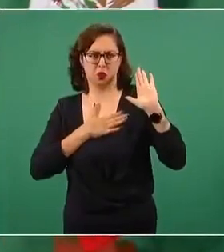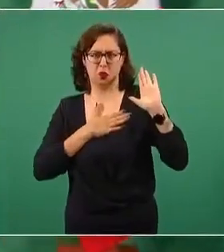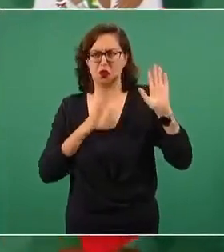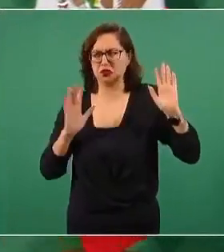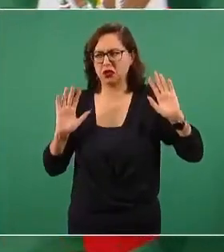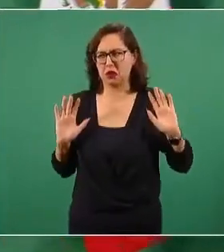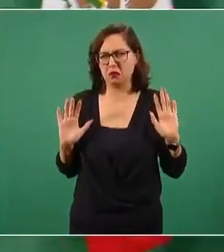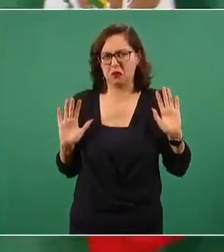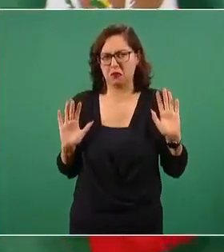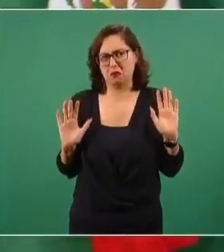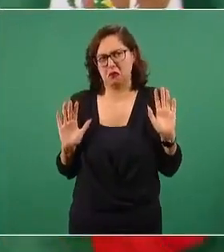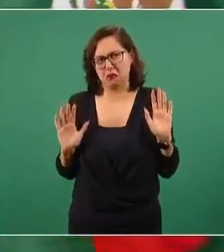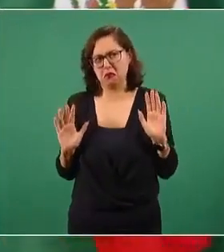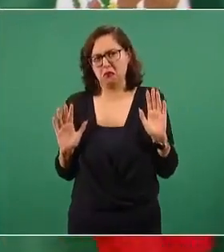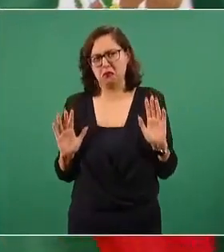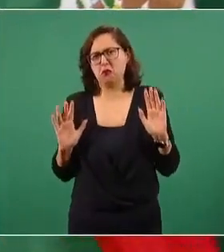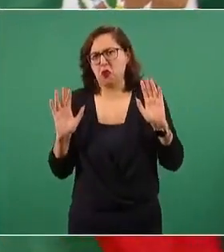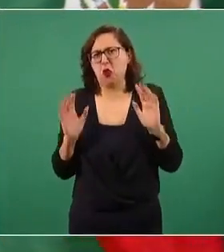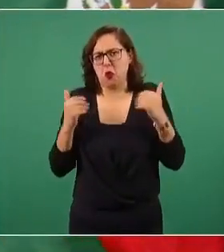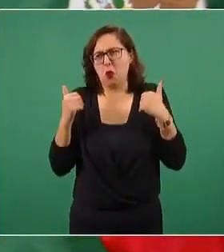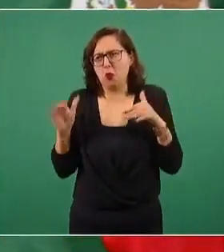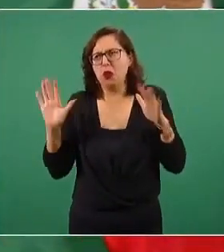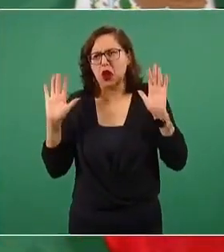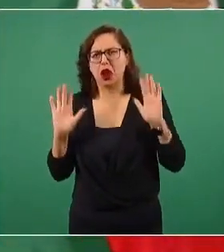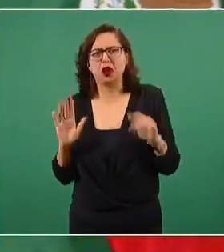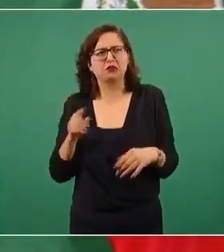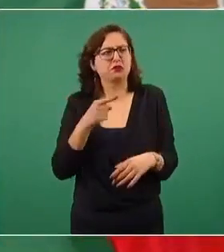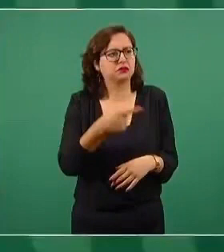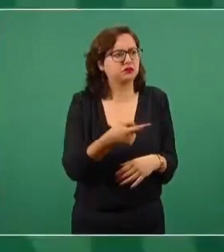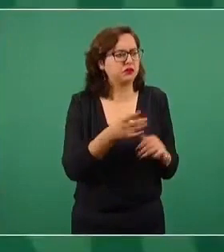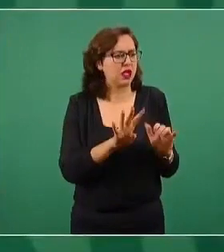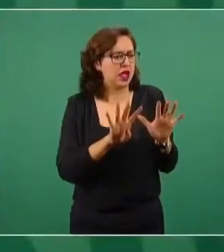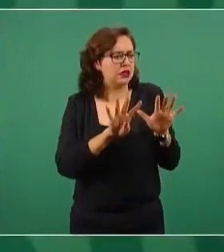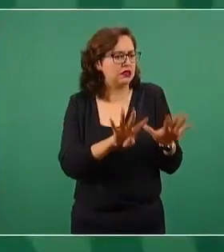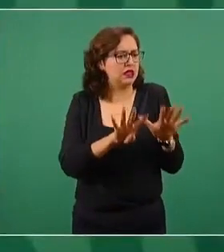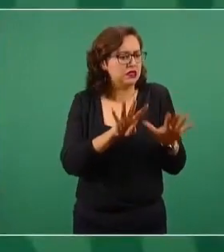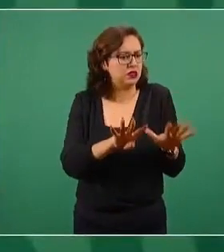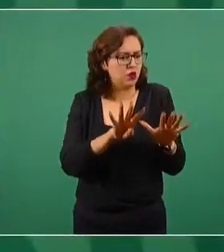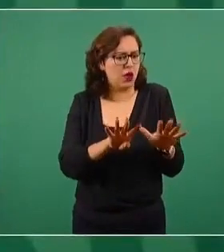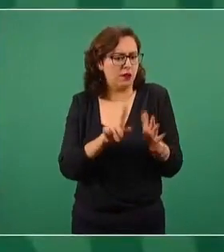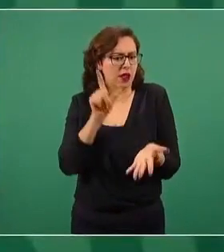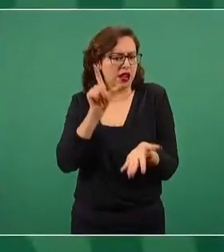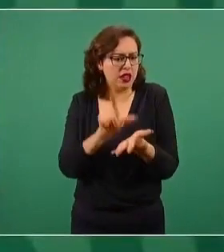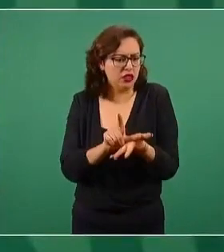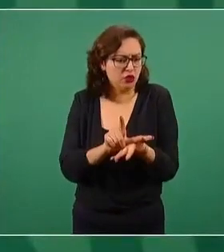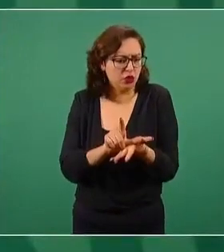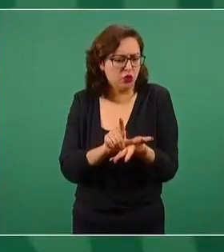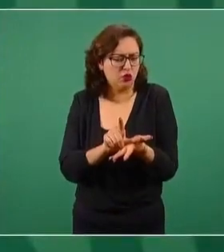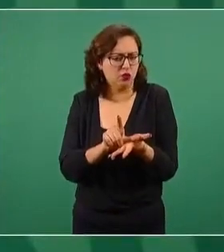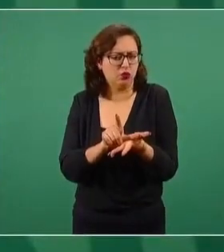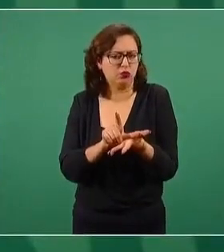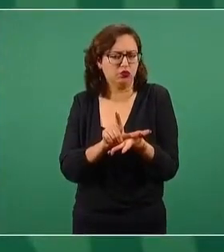nosotros recibimos el precio de la gasolina en 19 pesos el litro,